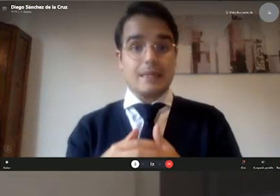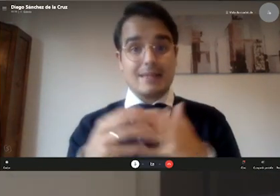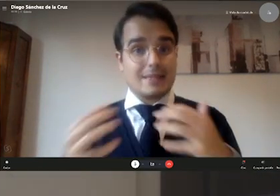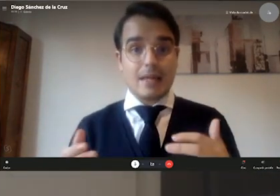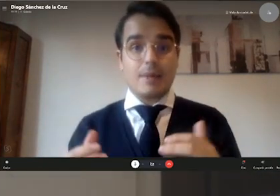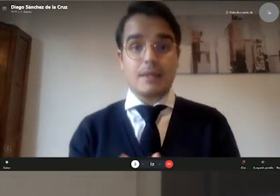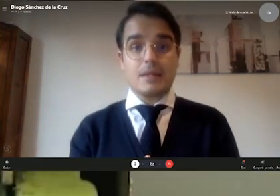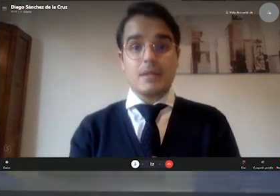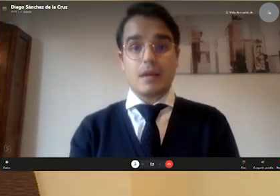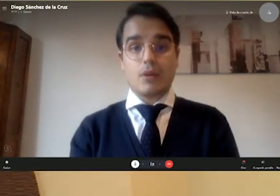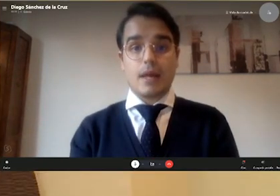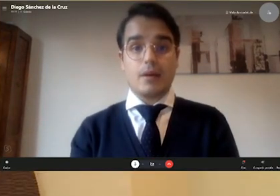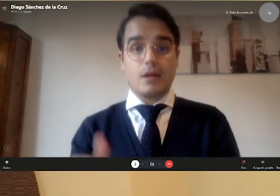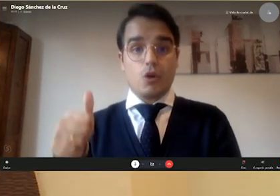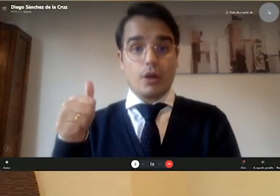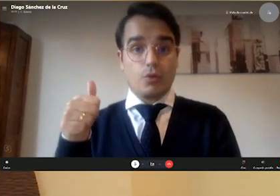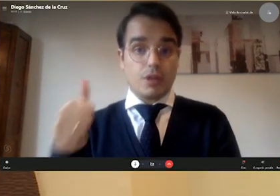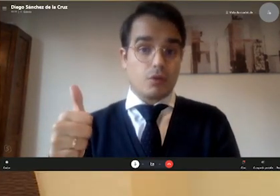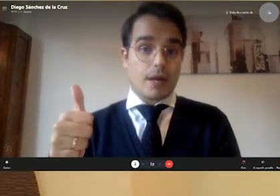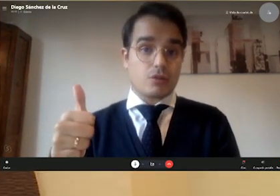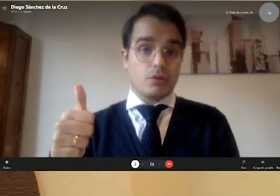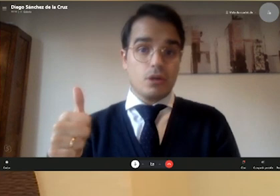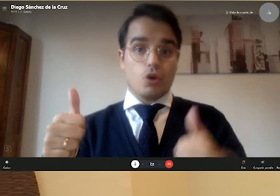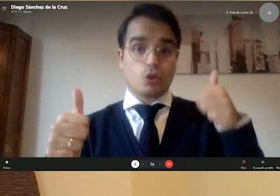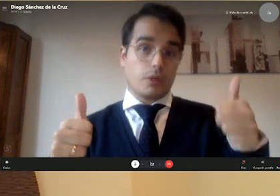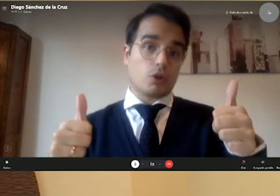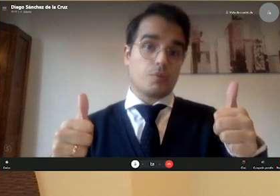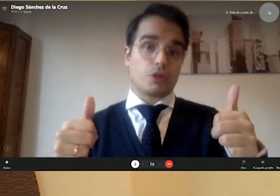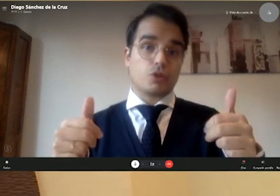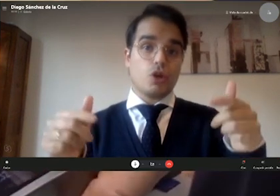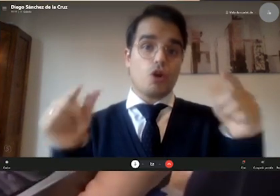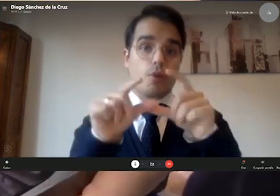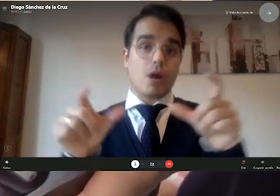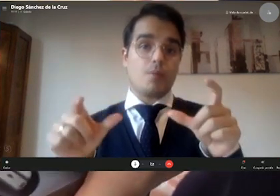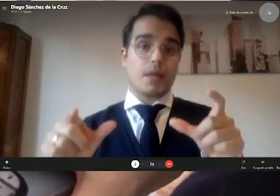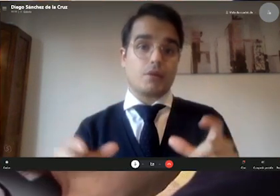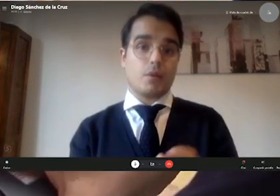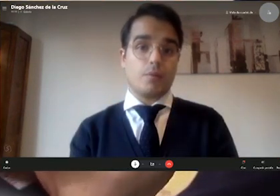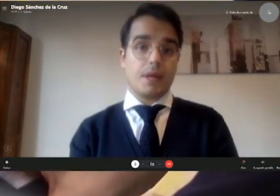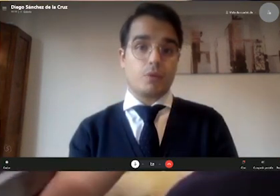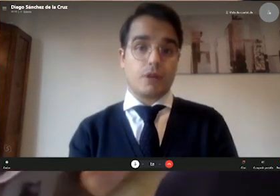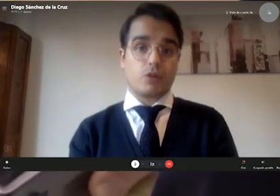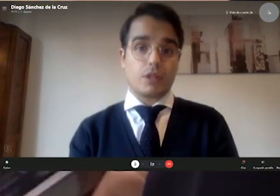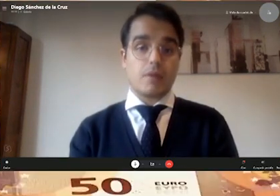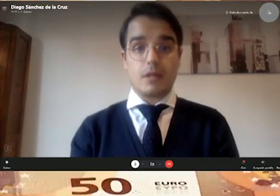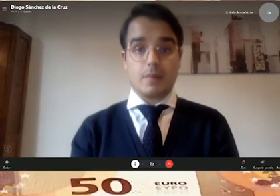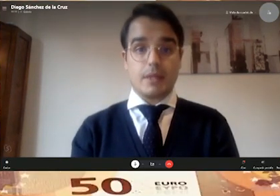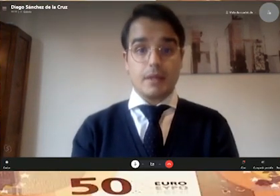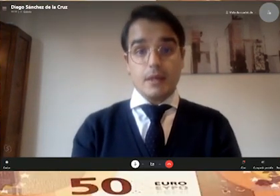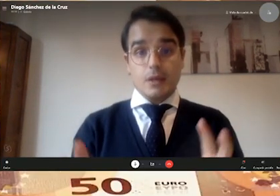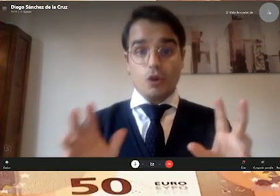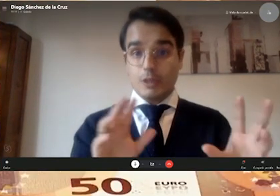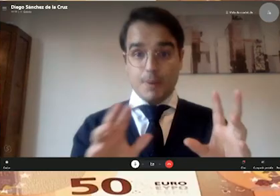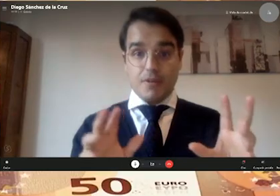costes necesariamente se abordarán o reduciendo el gasto o subiendo los impuestos o como una combinación de ambos factores.